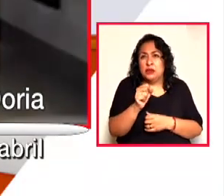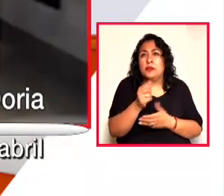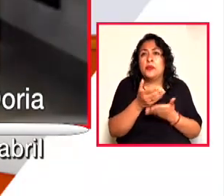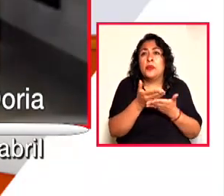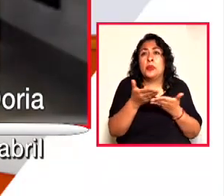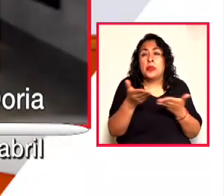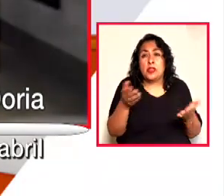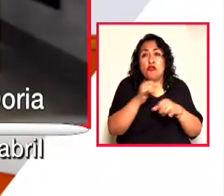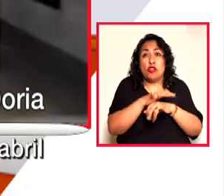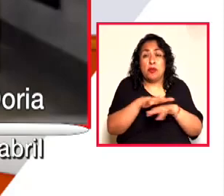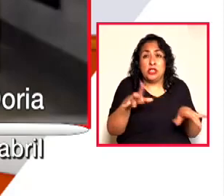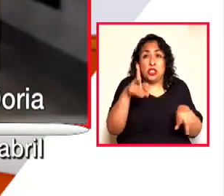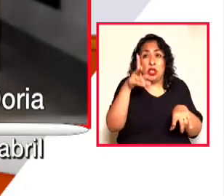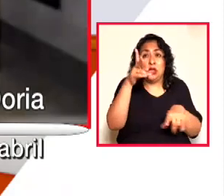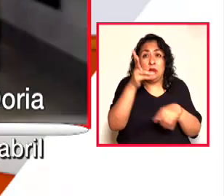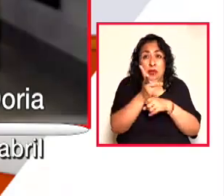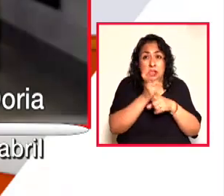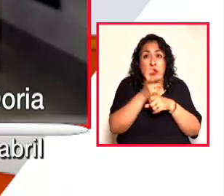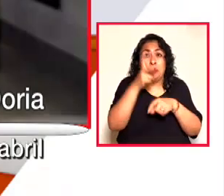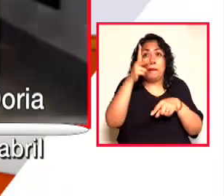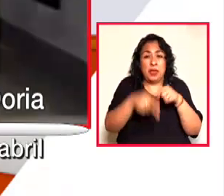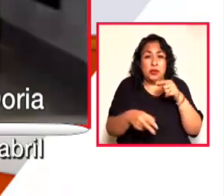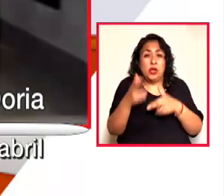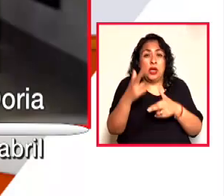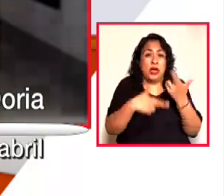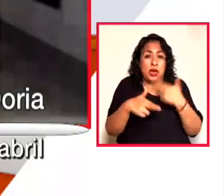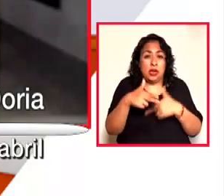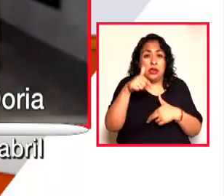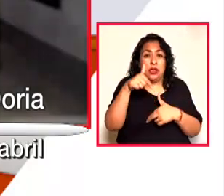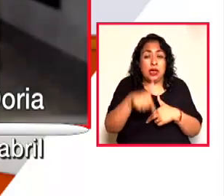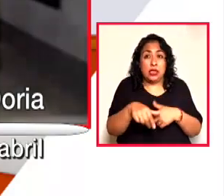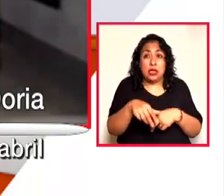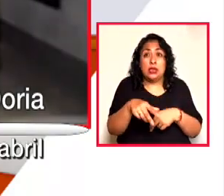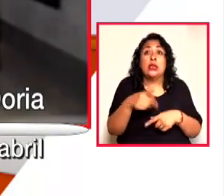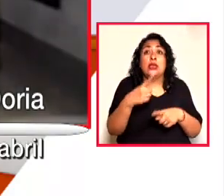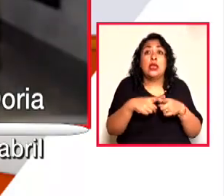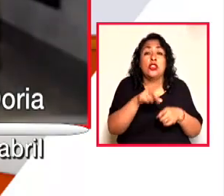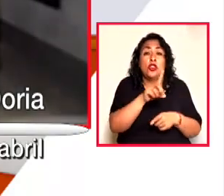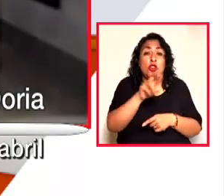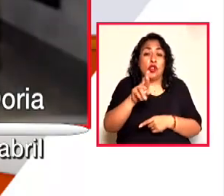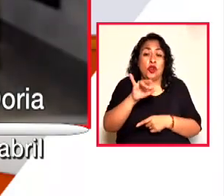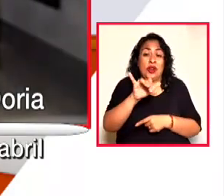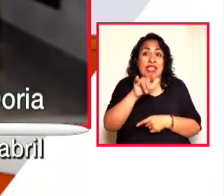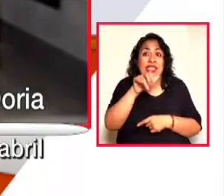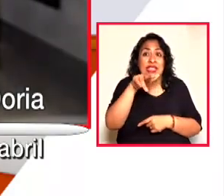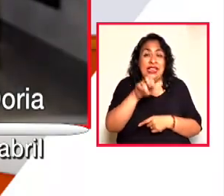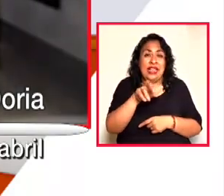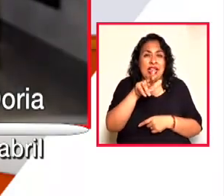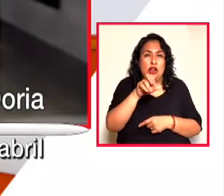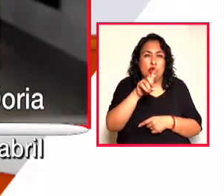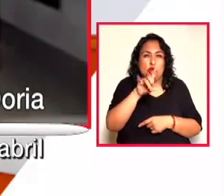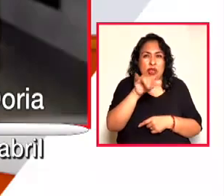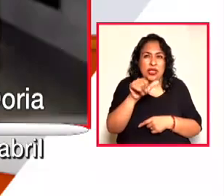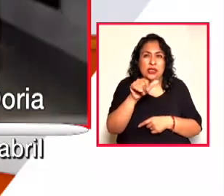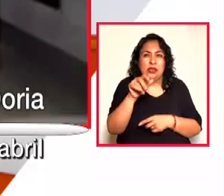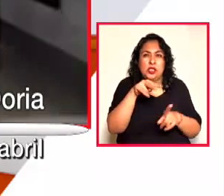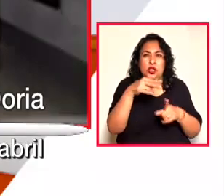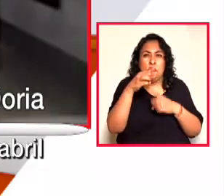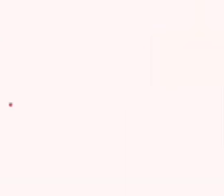esta invitación, nos vamos a la pausa. Regresamos, aquí está en vivo la doctora Iliana Rodríguez Santibáñez en Visión Global.